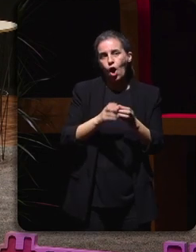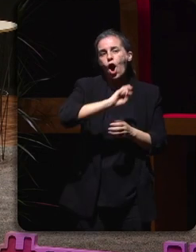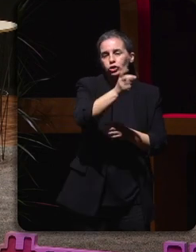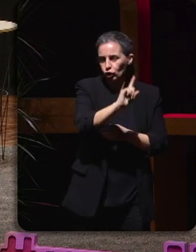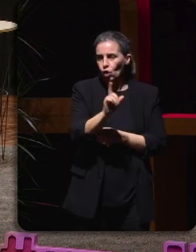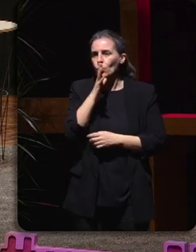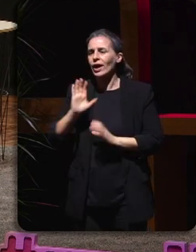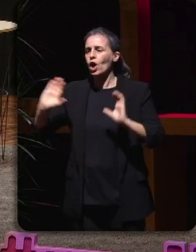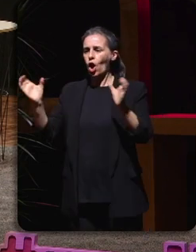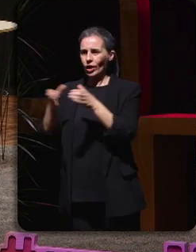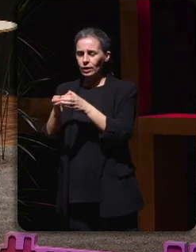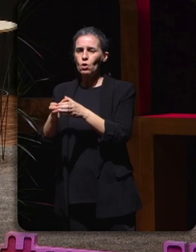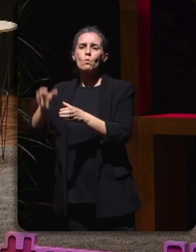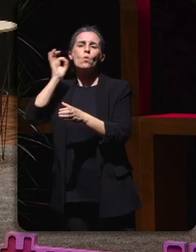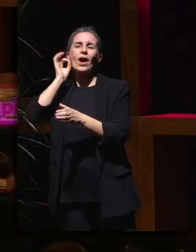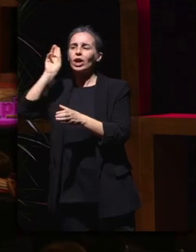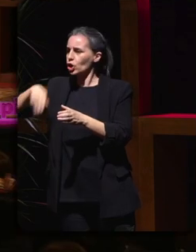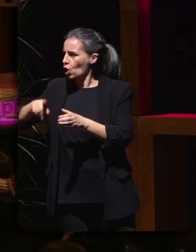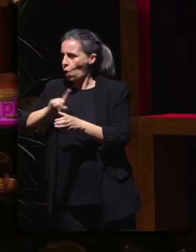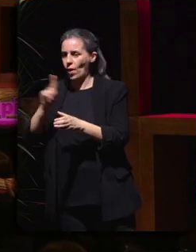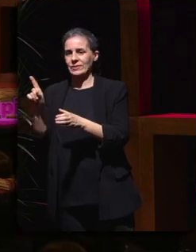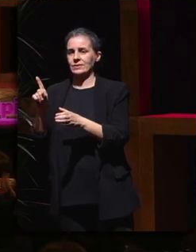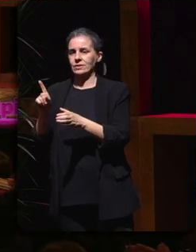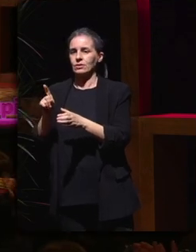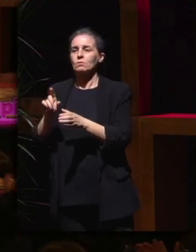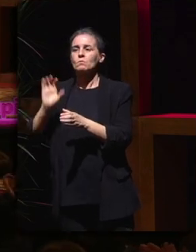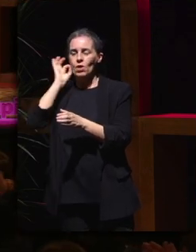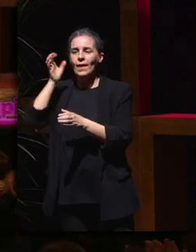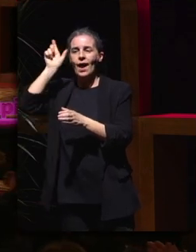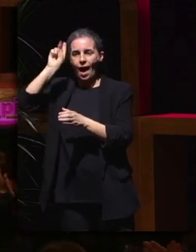las mujeres somos la mitad de la sociedad